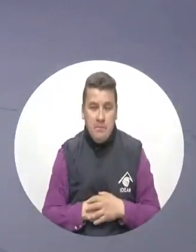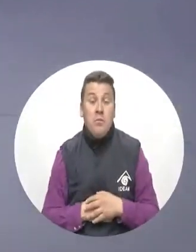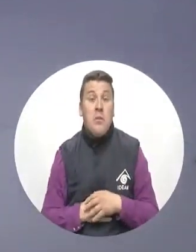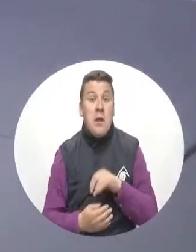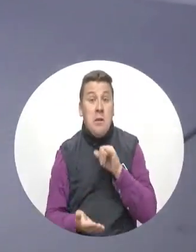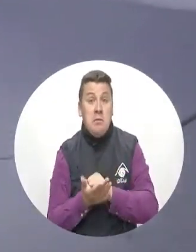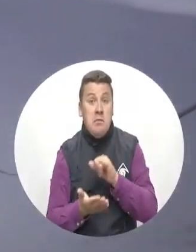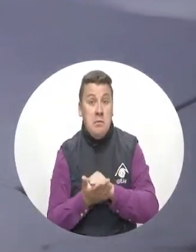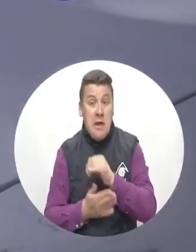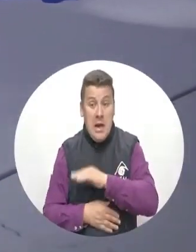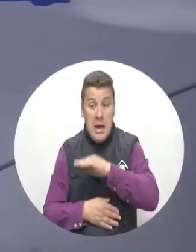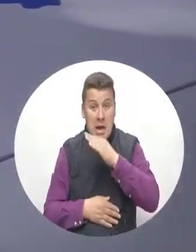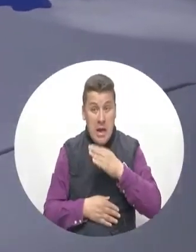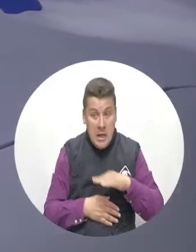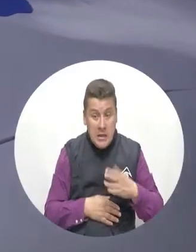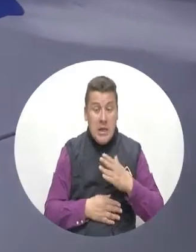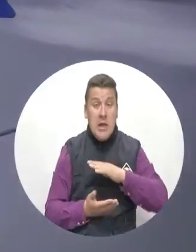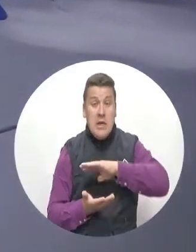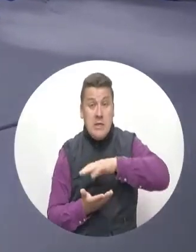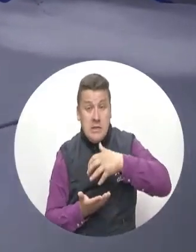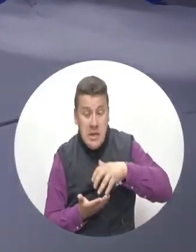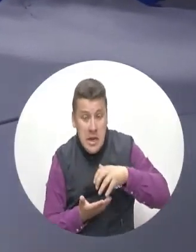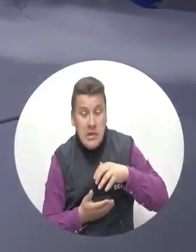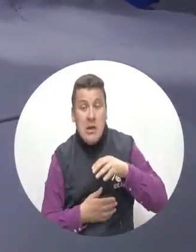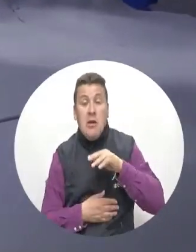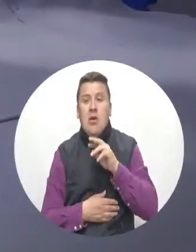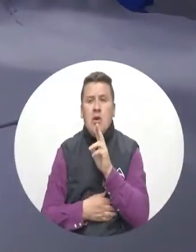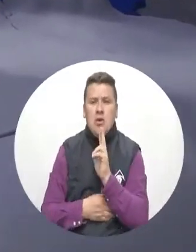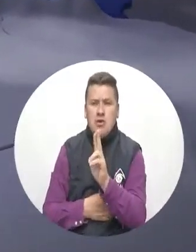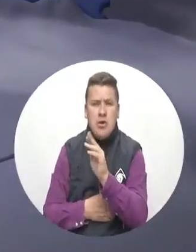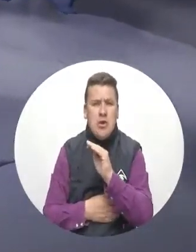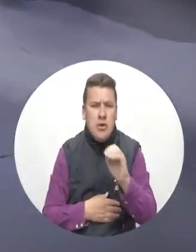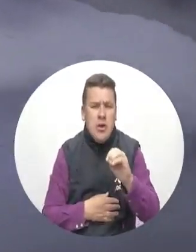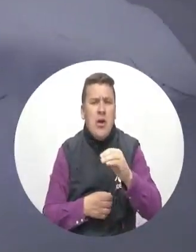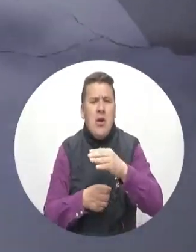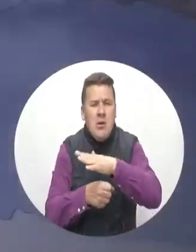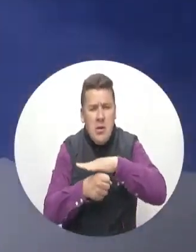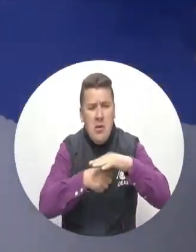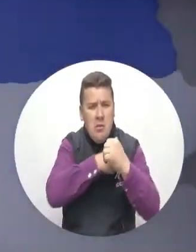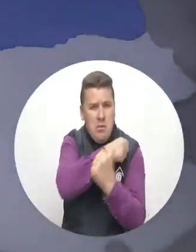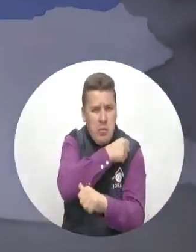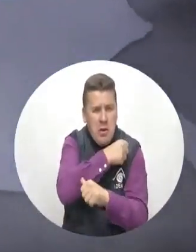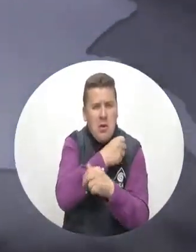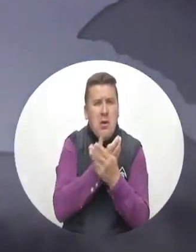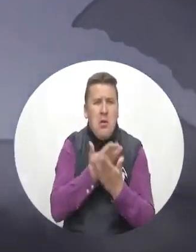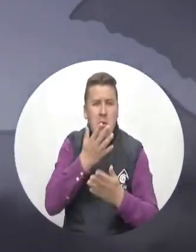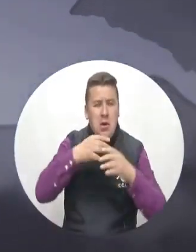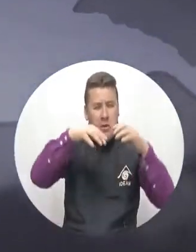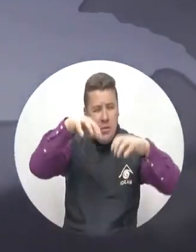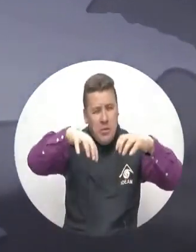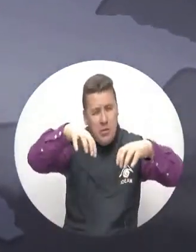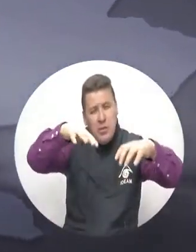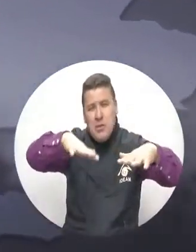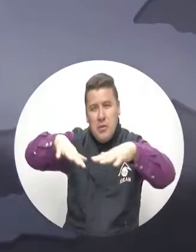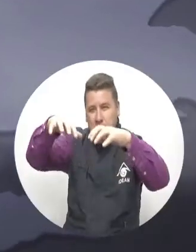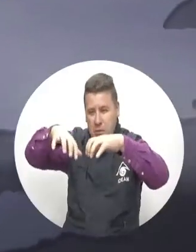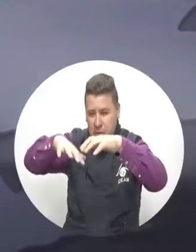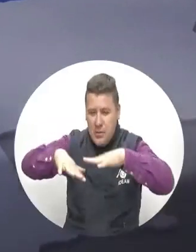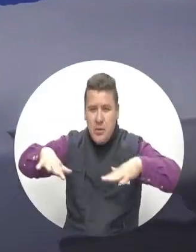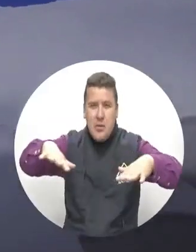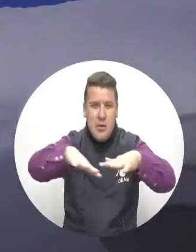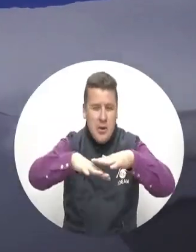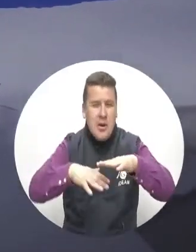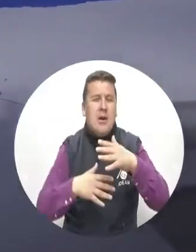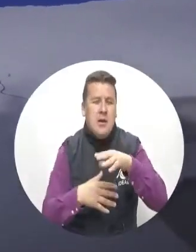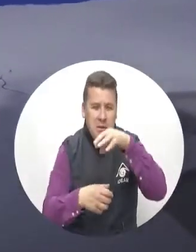Boyacá, occidente de Risaralda, sur de norte de Santander y oriente de Cundinamarca. En la zona llanera se espera cielo nublado